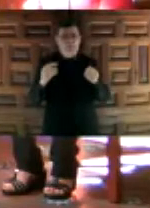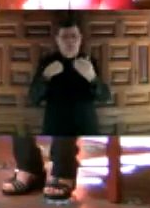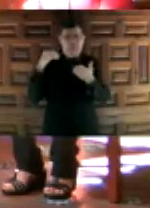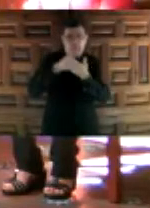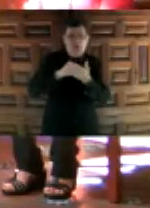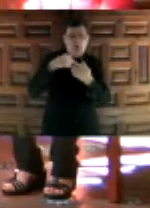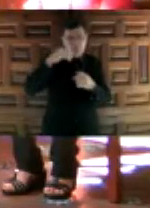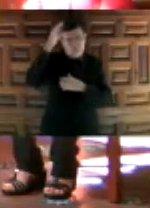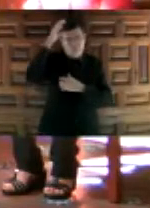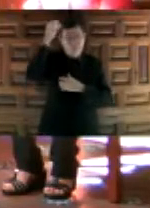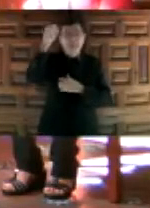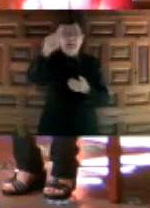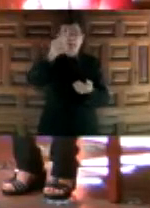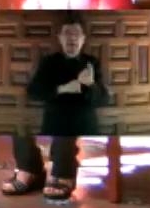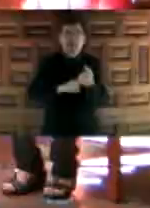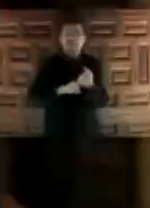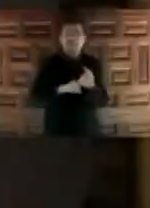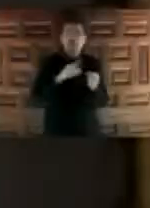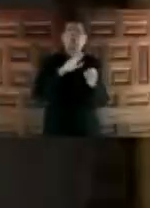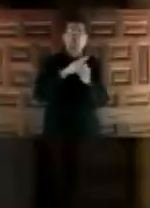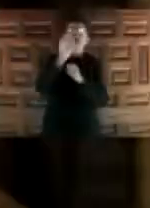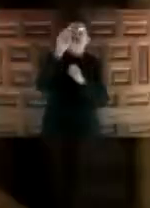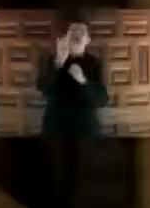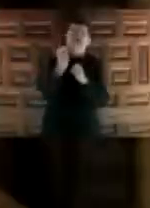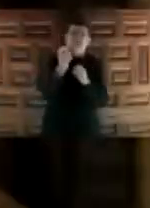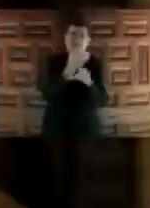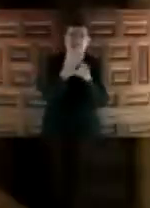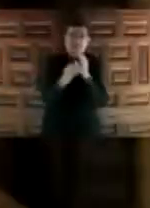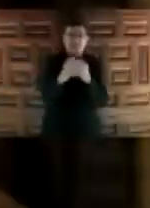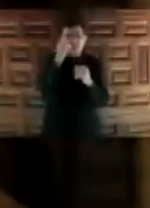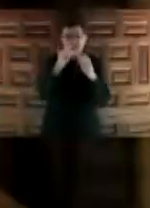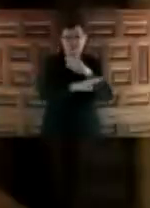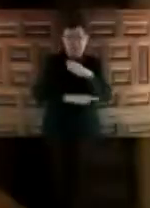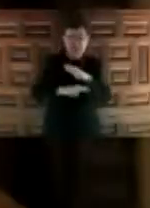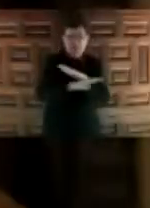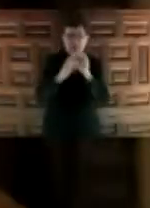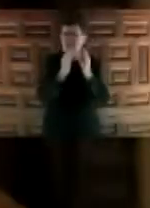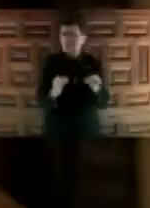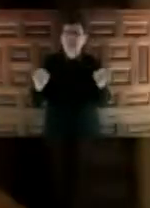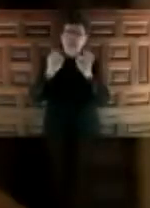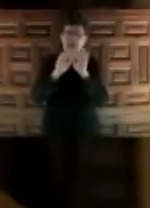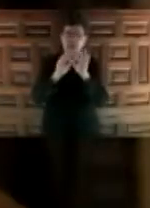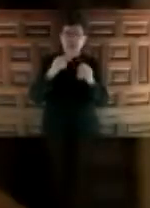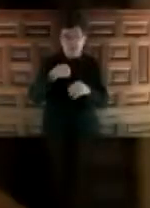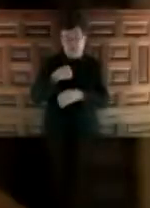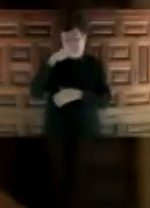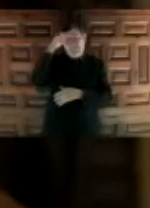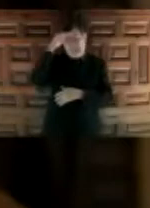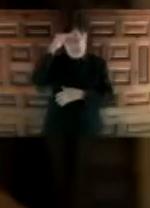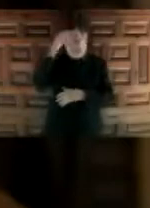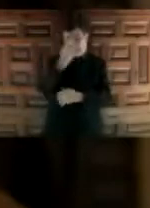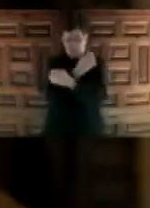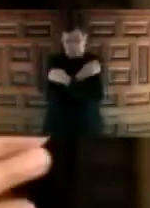marco conceptual. Pero, ¿cuál sería la implicación fundamental? Si concebimos a la educación